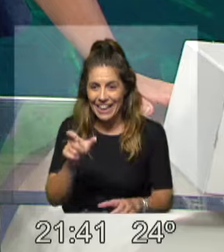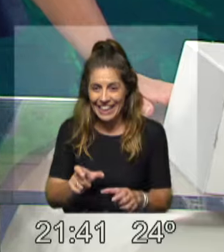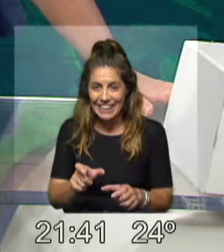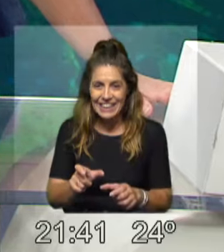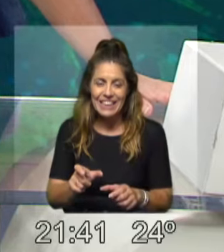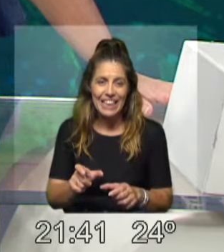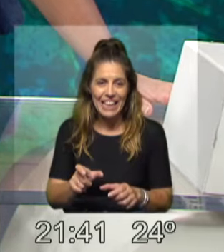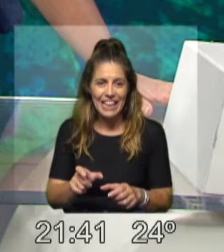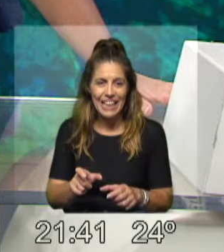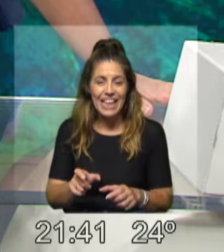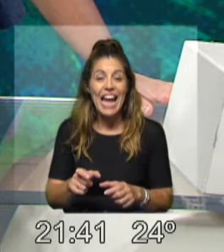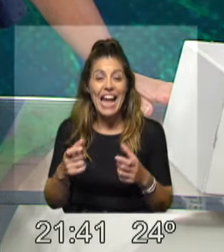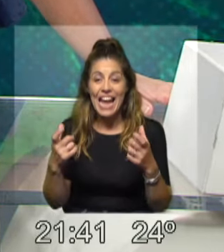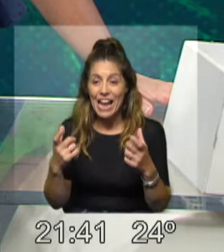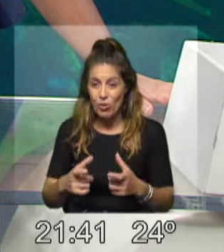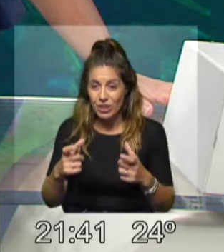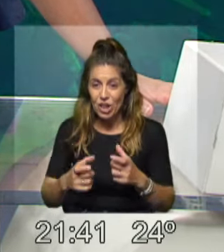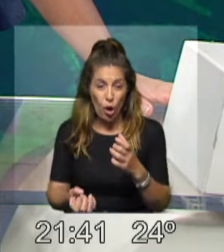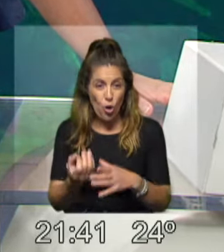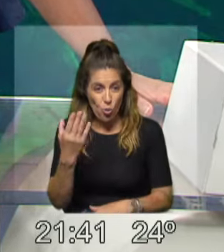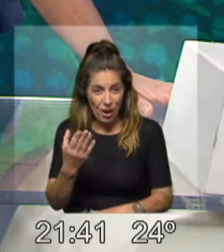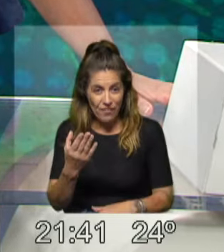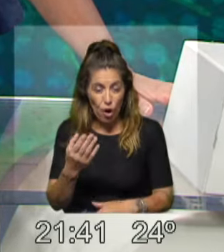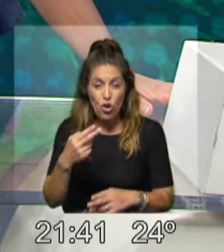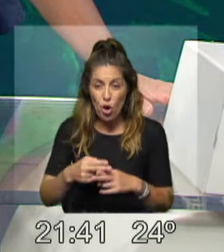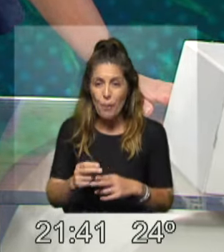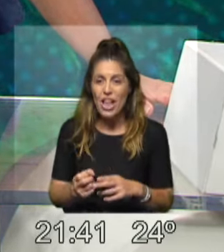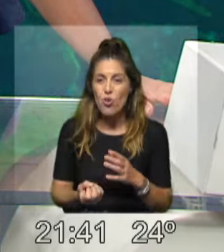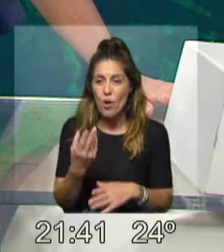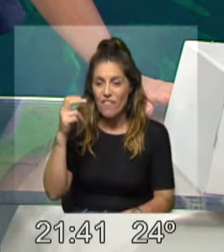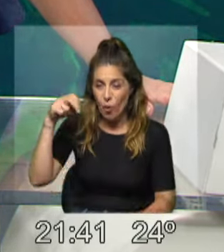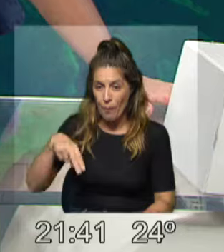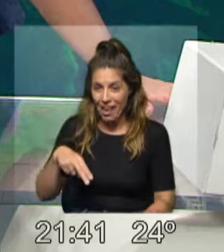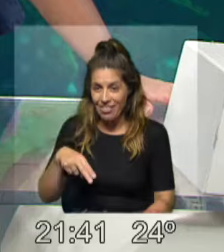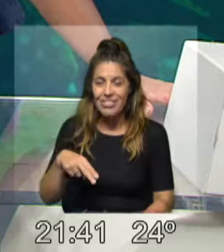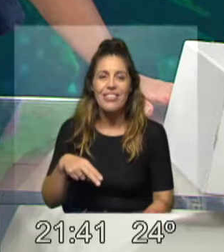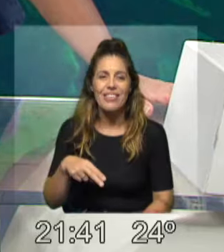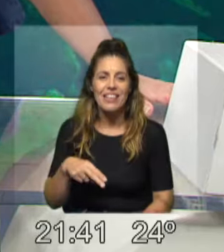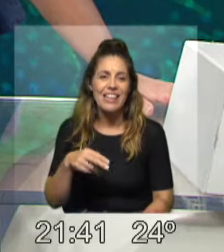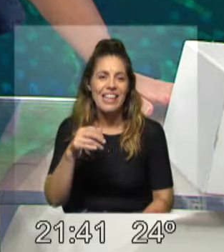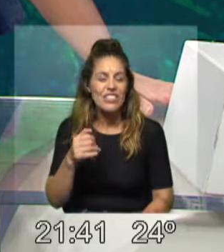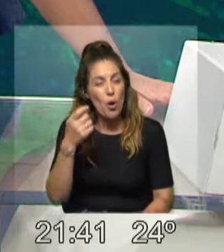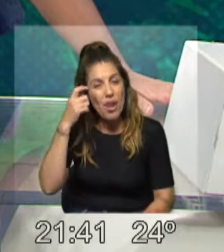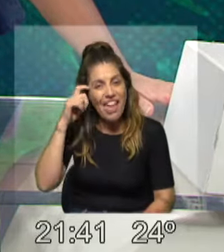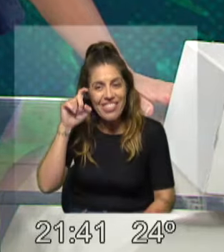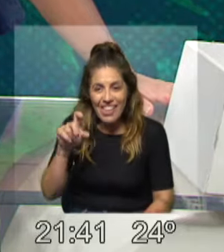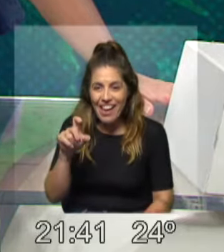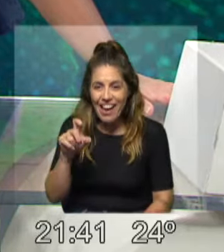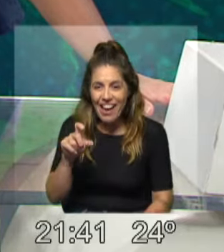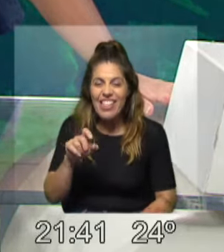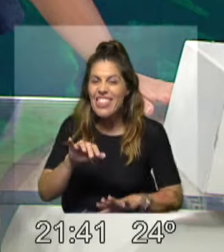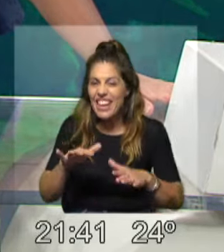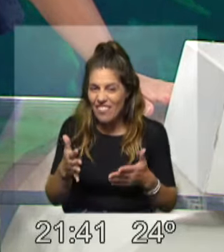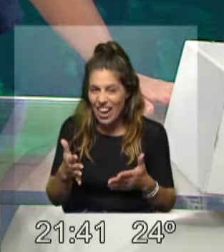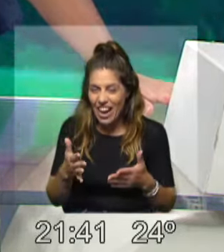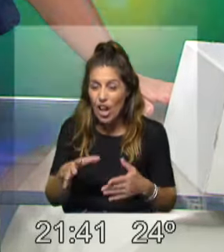pasado un nuevo disco que se llama Nuevo Plan. Y bueno, si tienen una idea más o menos de qué va...